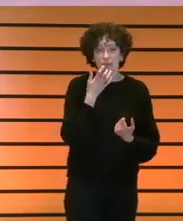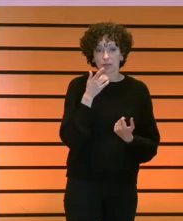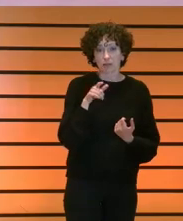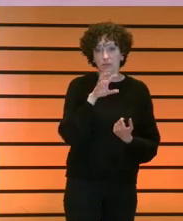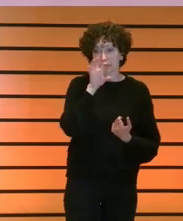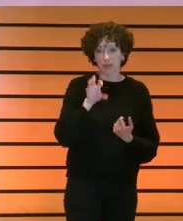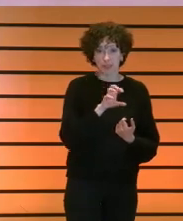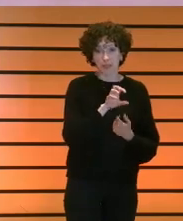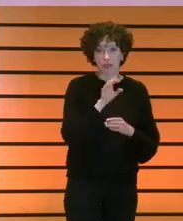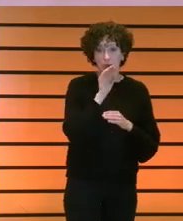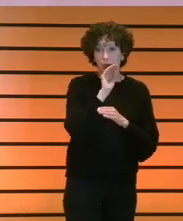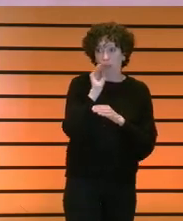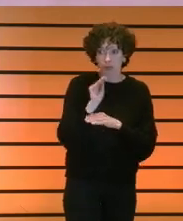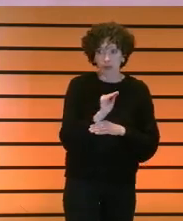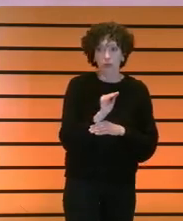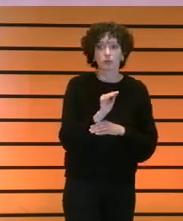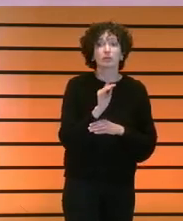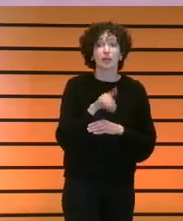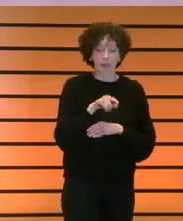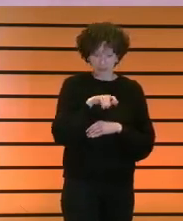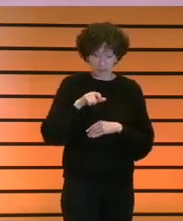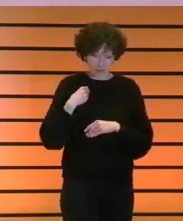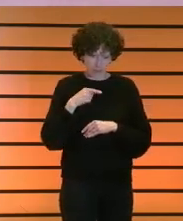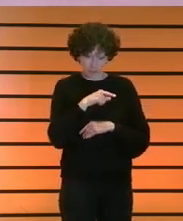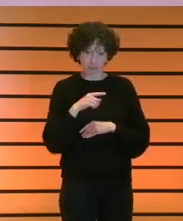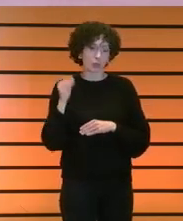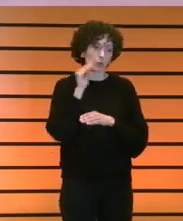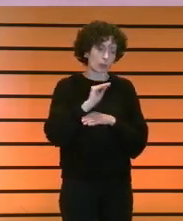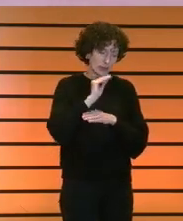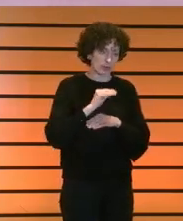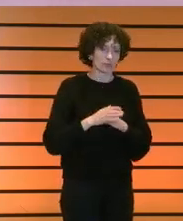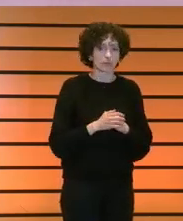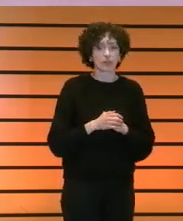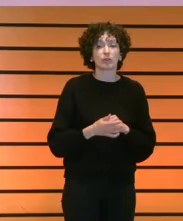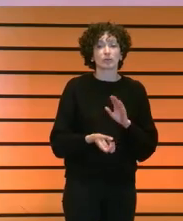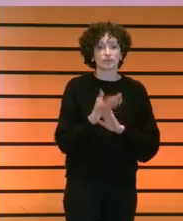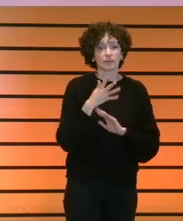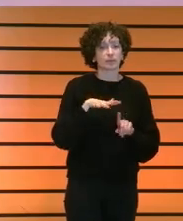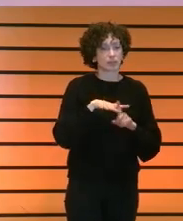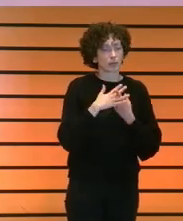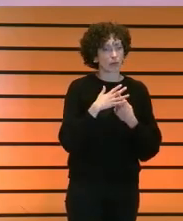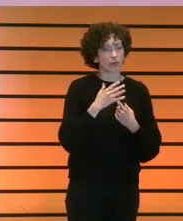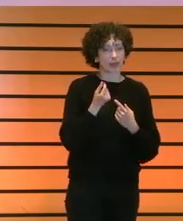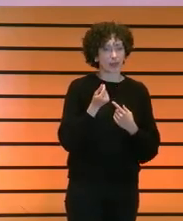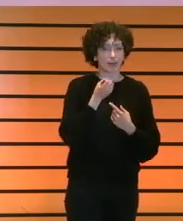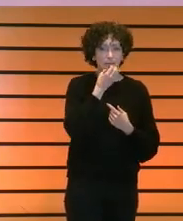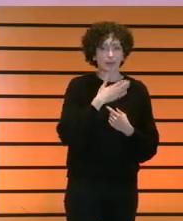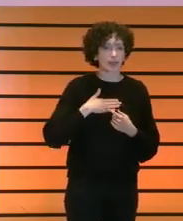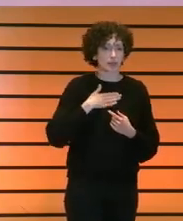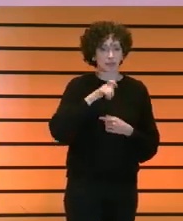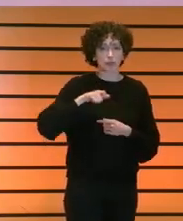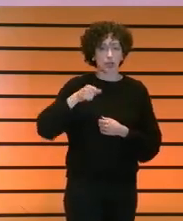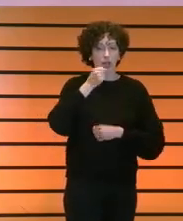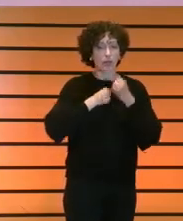naciones pues, tuviera también a su vez esos cuidados. Se establecen esos modelos de estado del bienestar en esto que los economistas llaman los 30